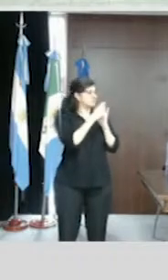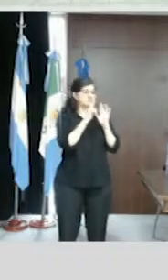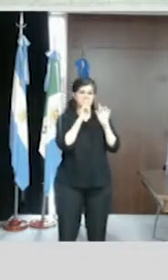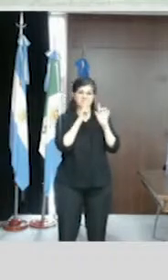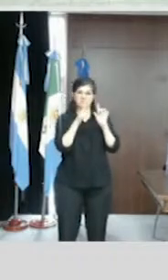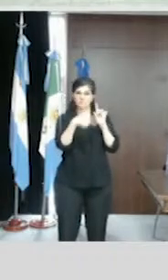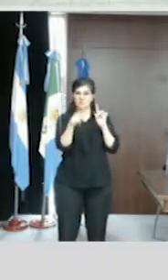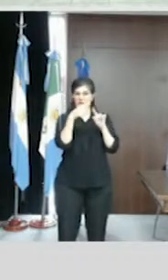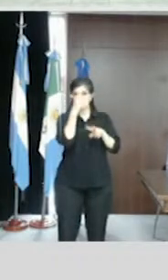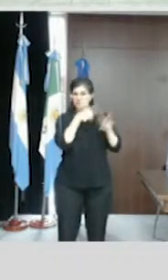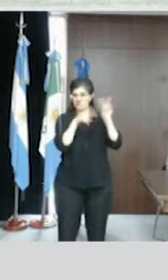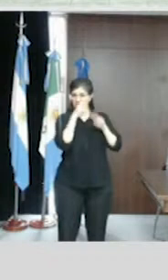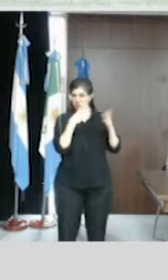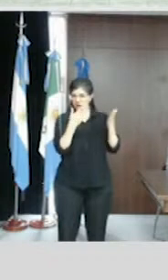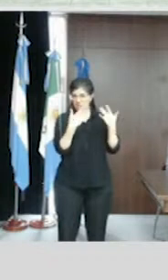aquí.